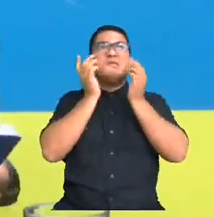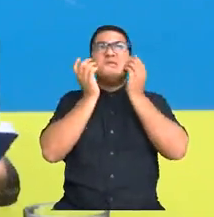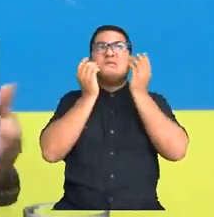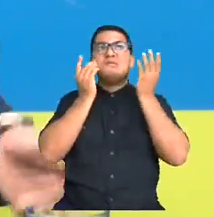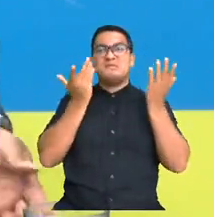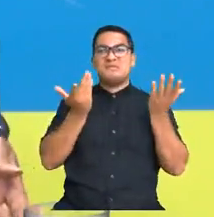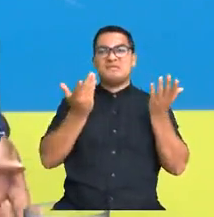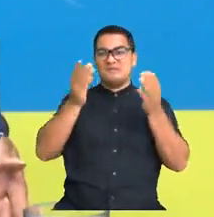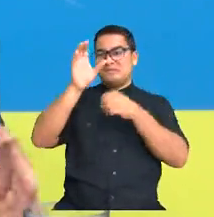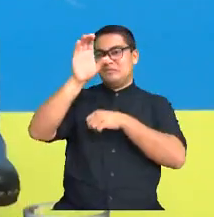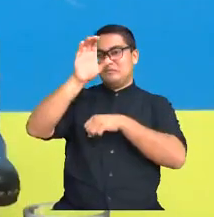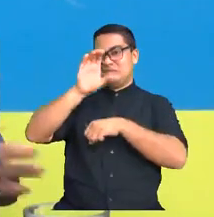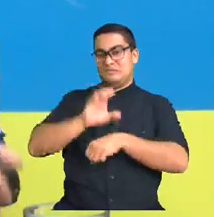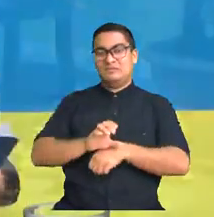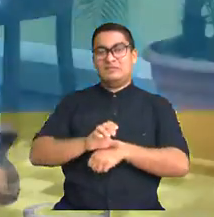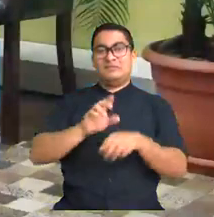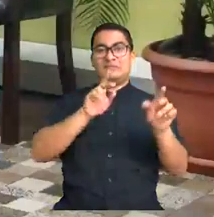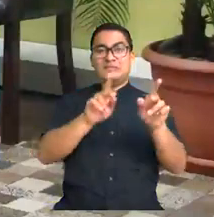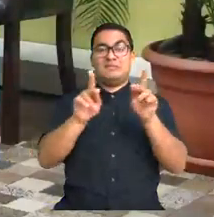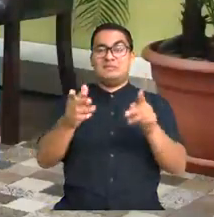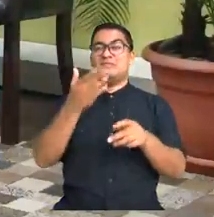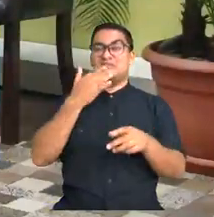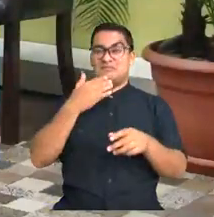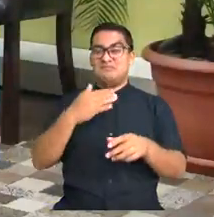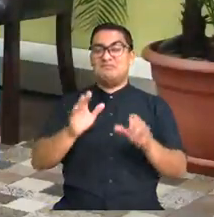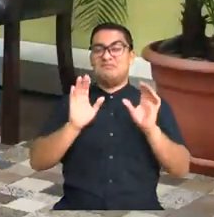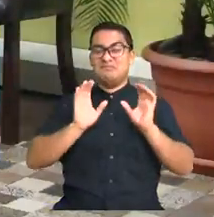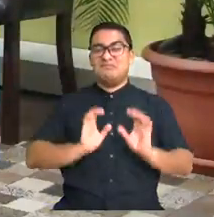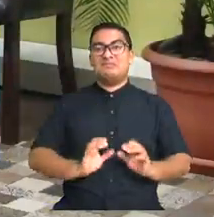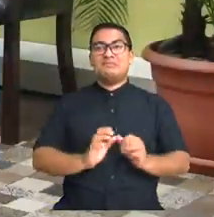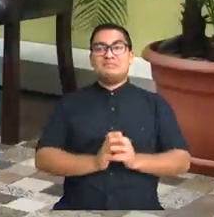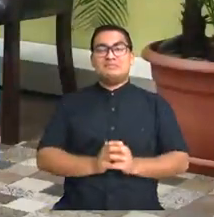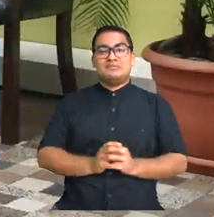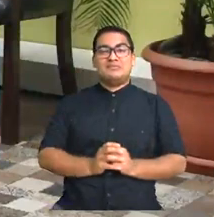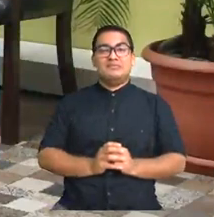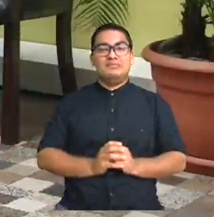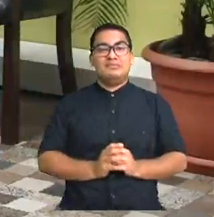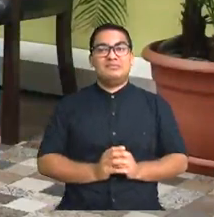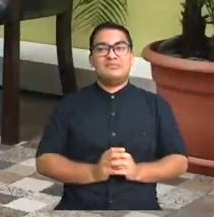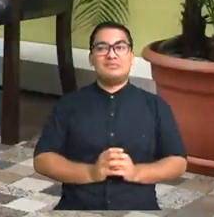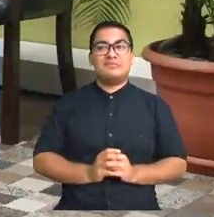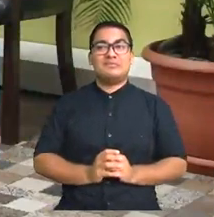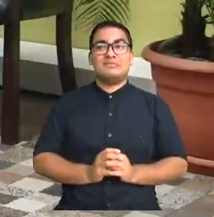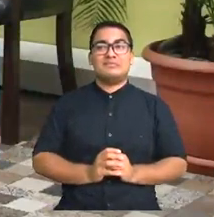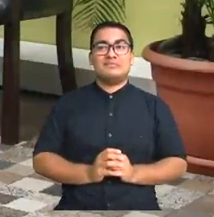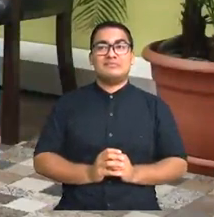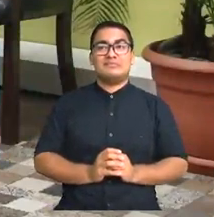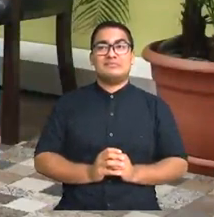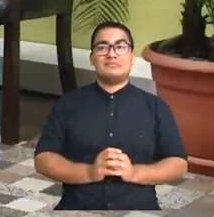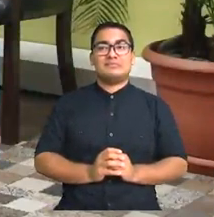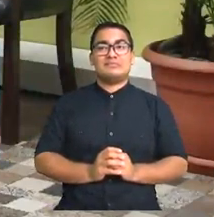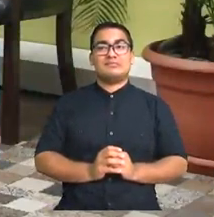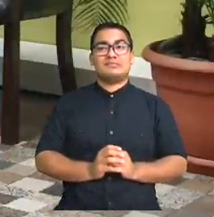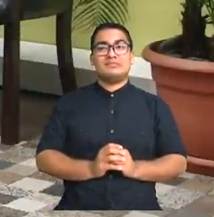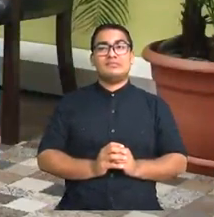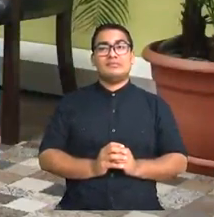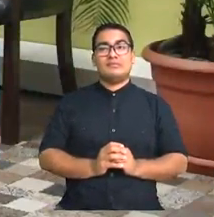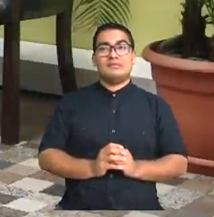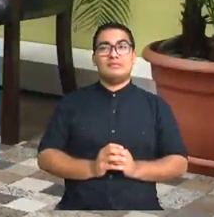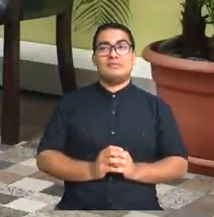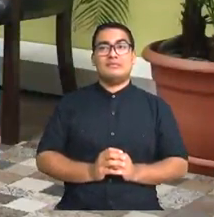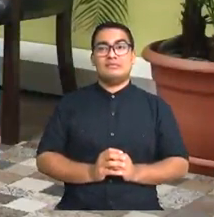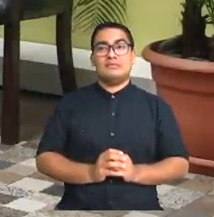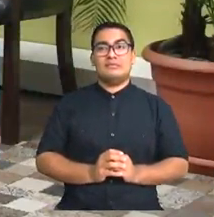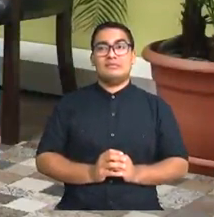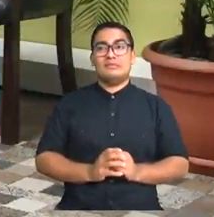algo, una costumbre dañina para nuestra piel. Sí, porque nos predispone, se dice de que al menos para tener